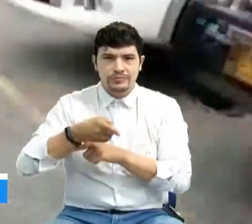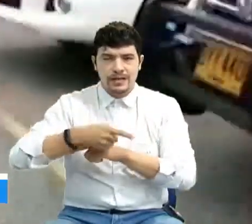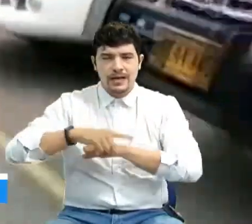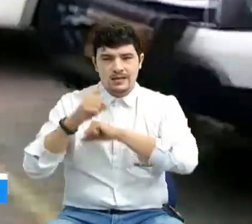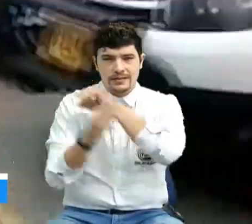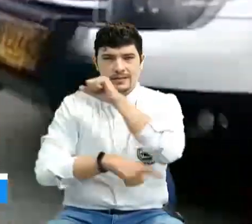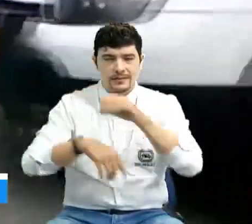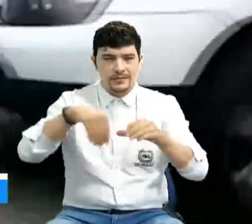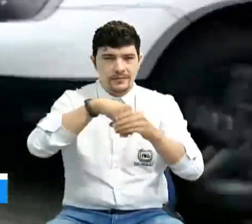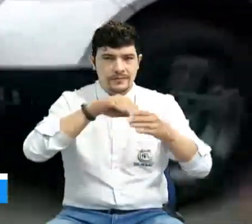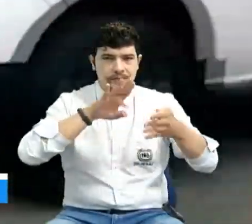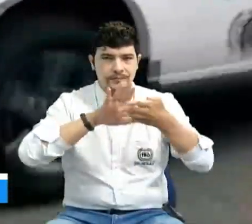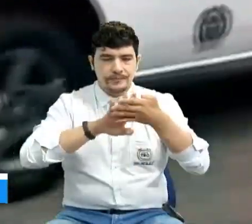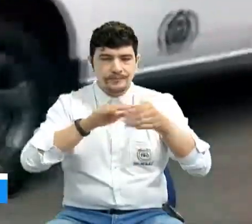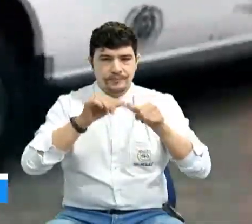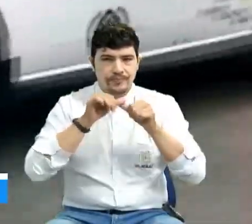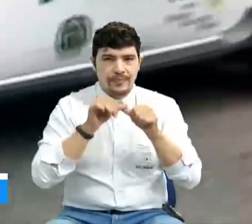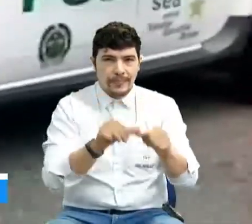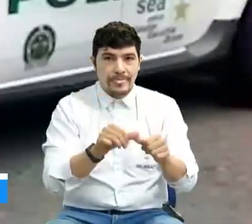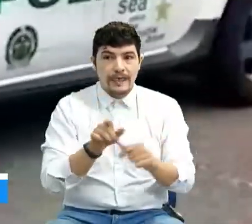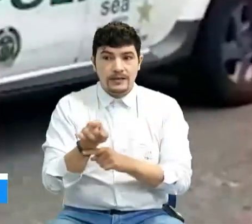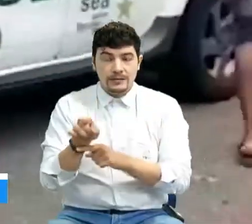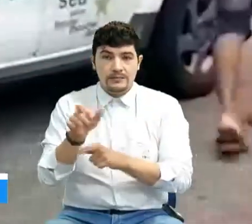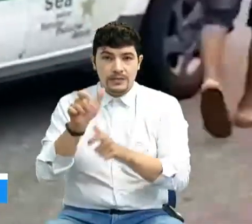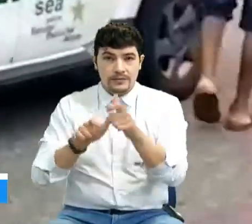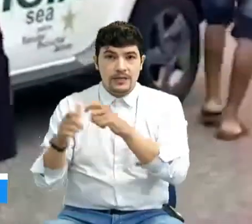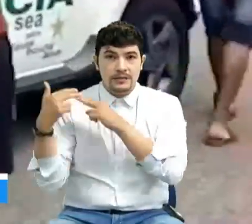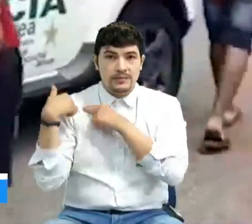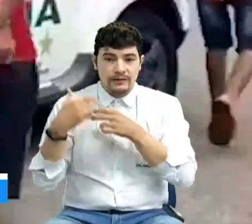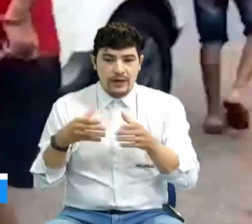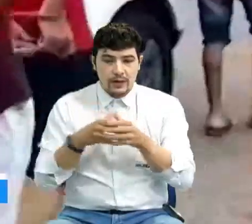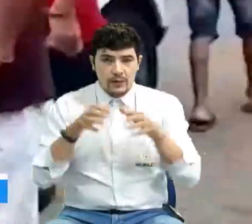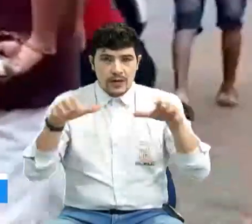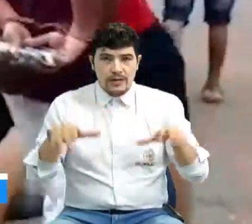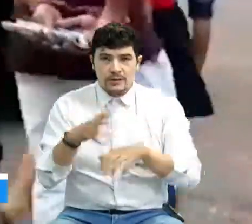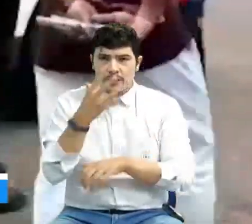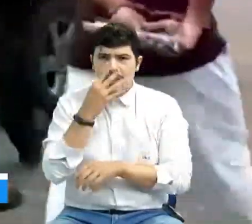penitenciario y carcelario de la ciudad y deberán responder por el delito de concierto para delinquir con fines de homicidio.